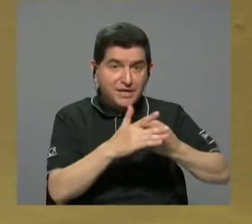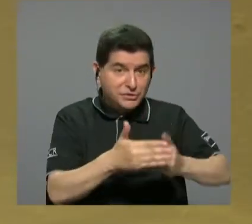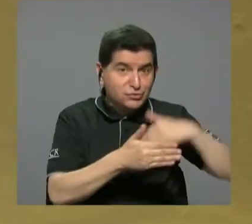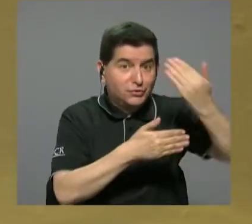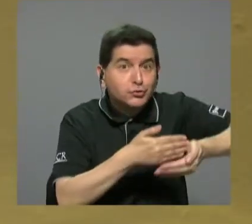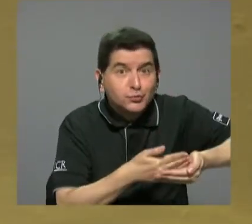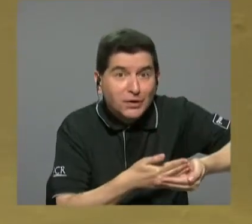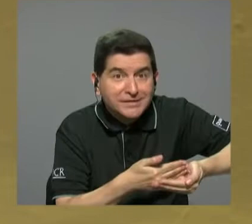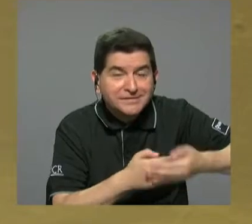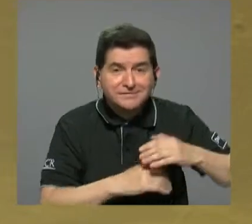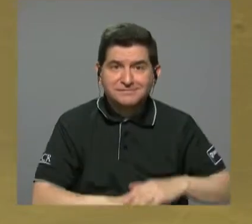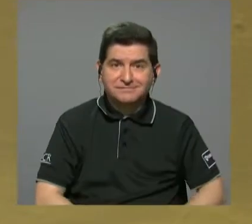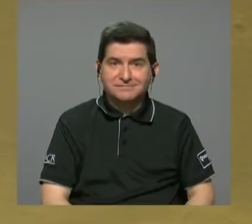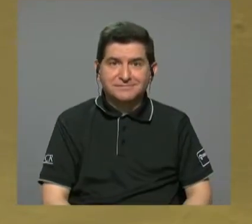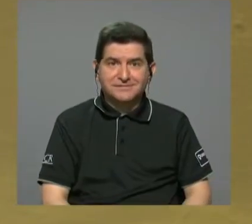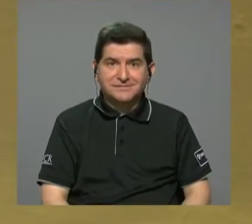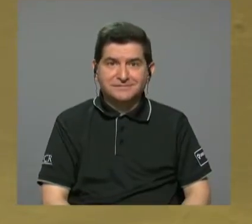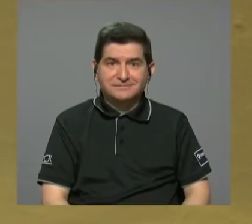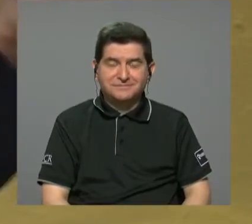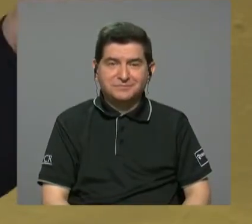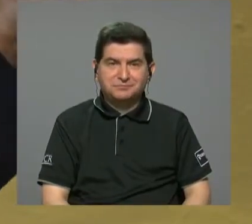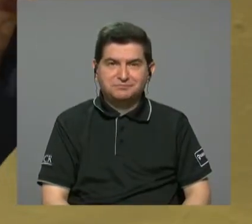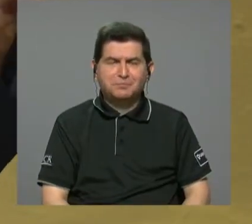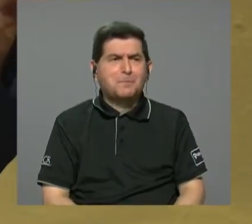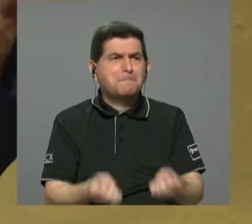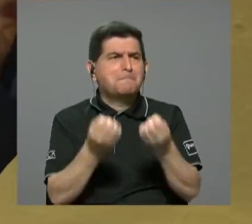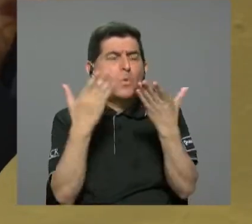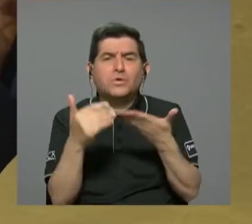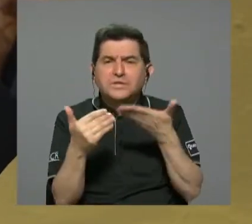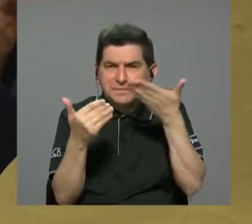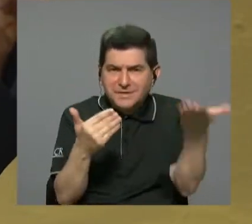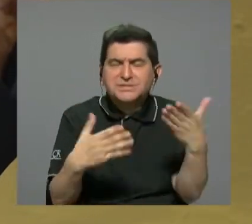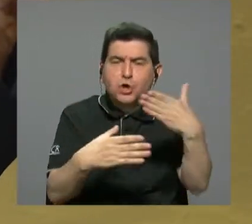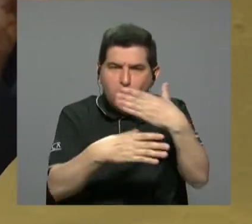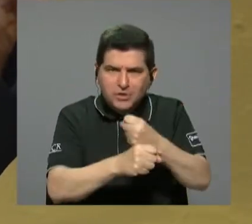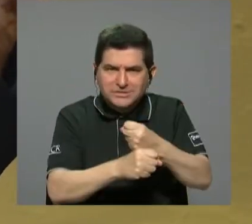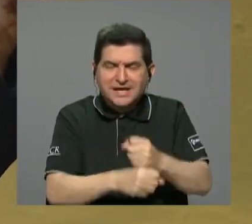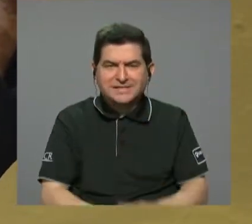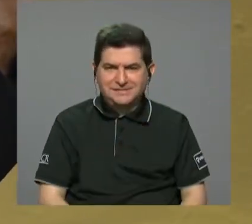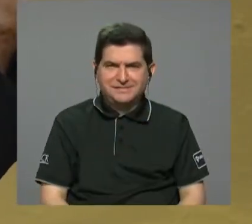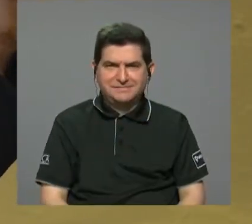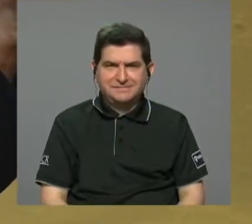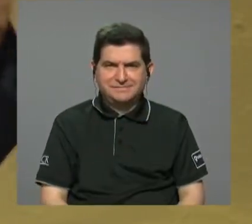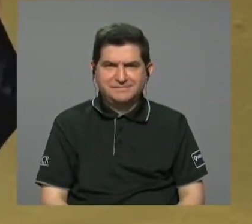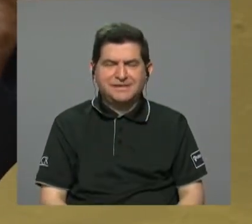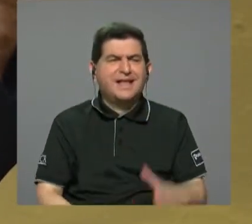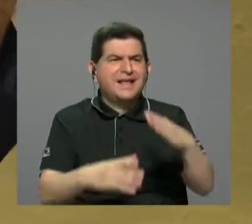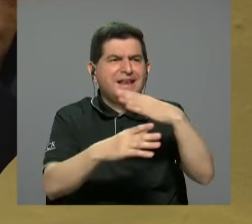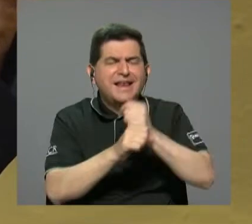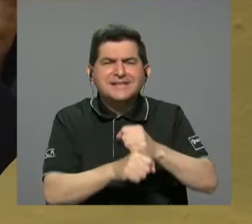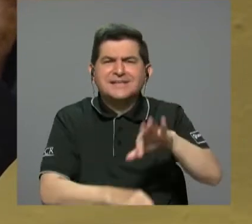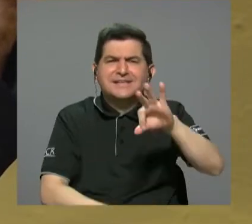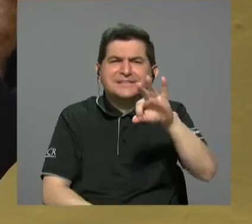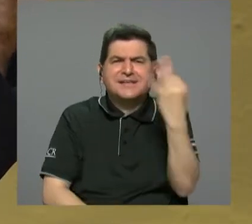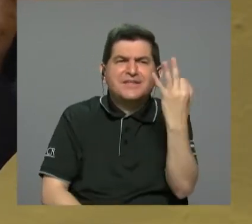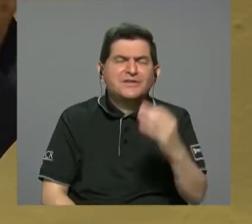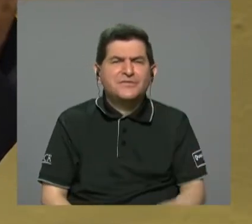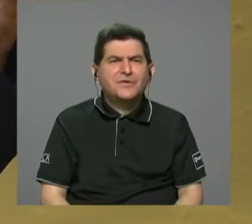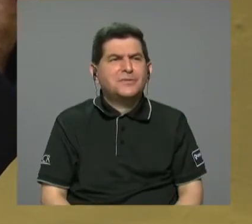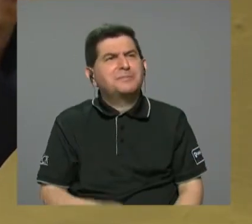después, entonces muchas de las cosas que hace las hace de una manera